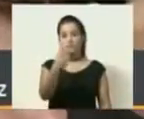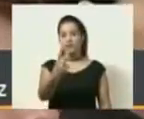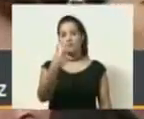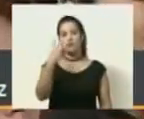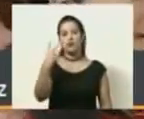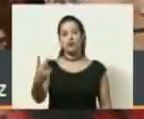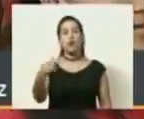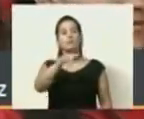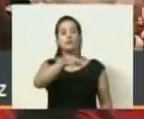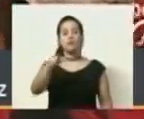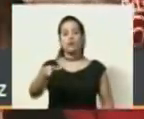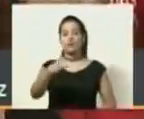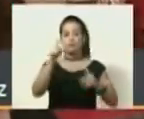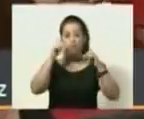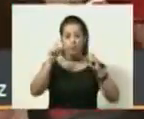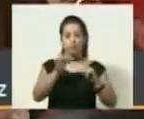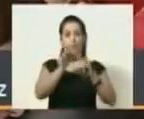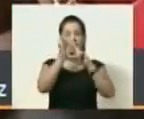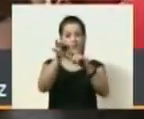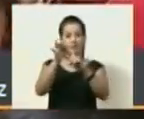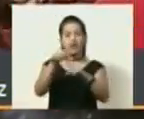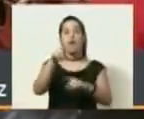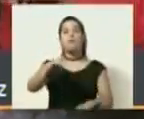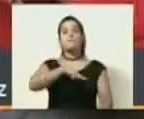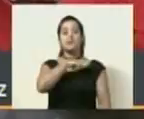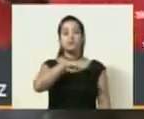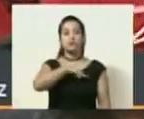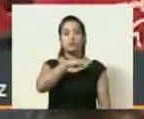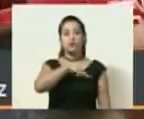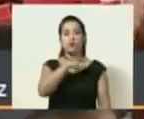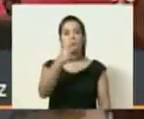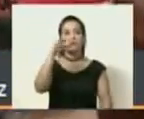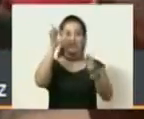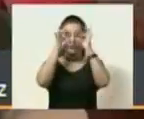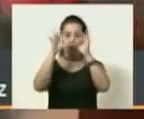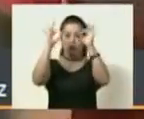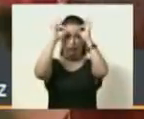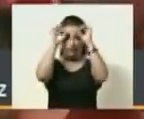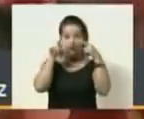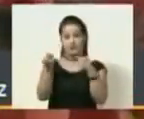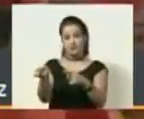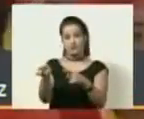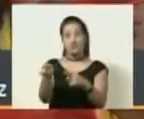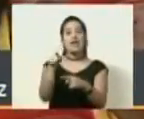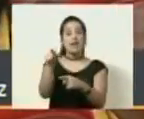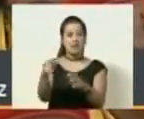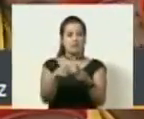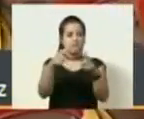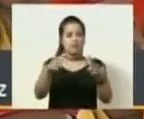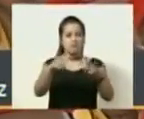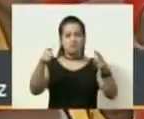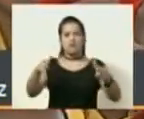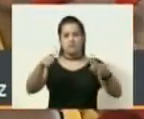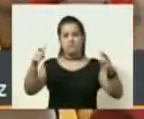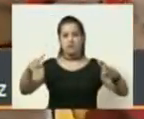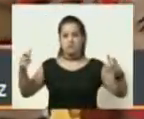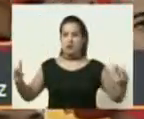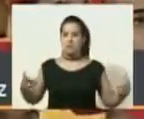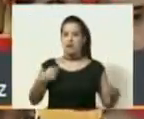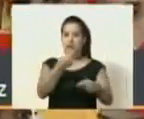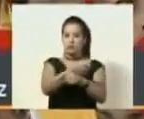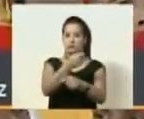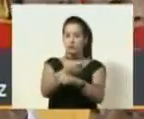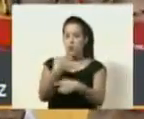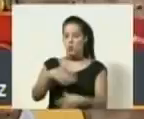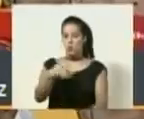1.422 especialistas de la Micromisión Simón Rodríguez, que lo que hace es crecer. ¡Qué belleza de